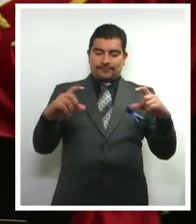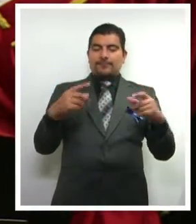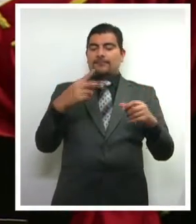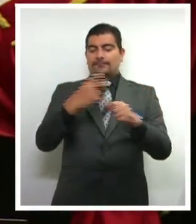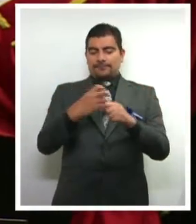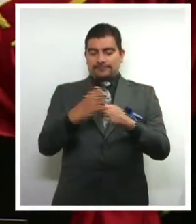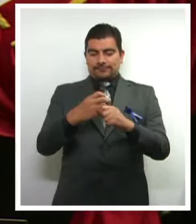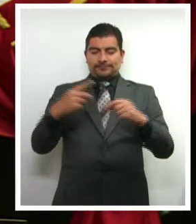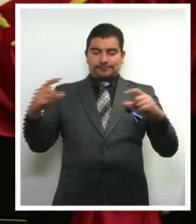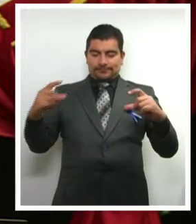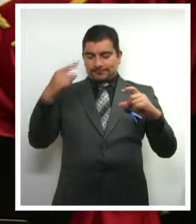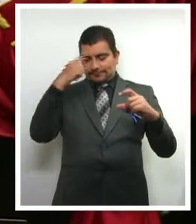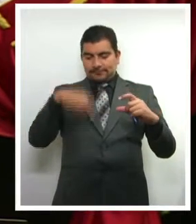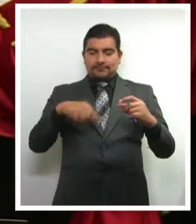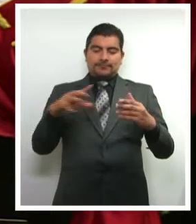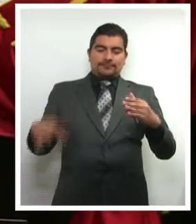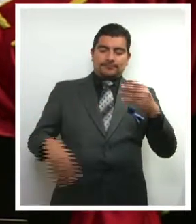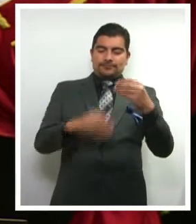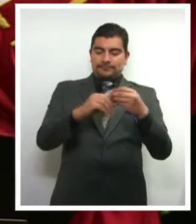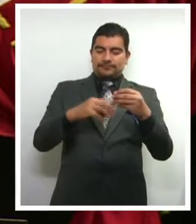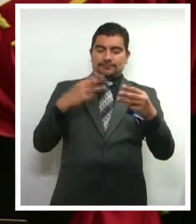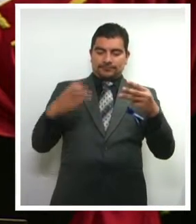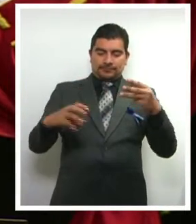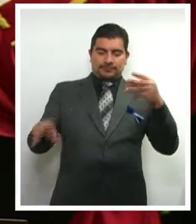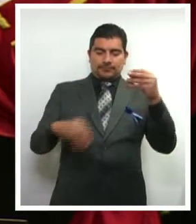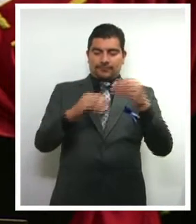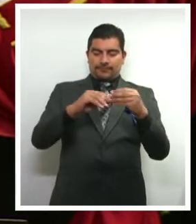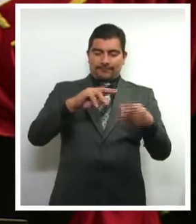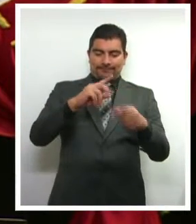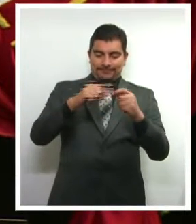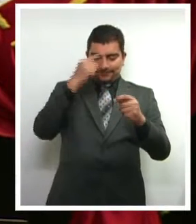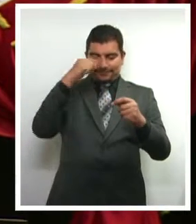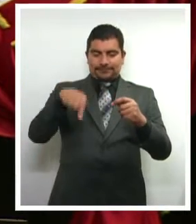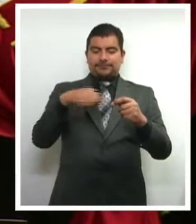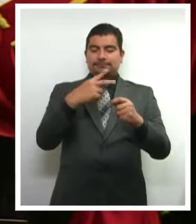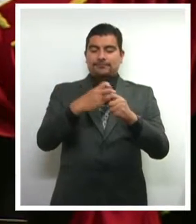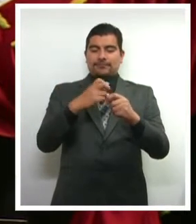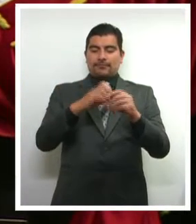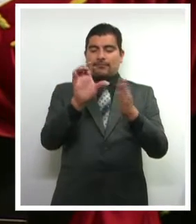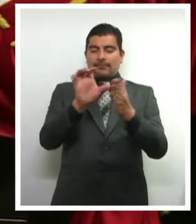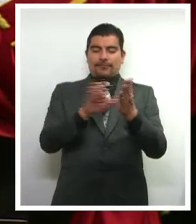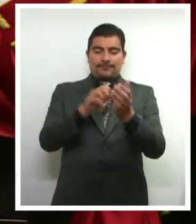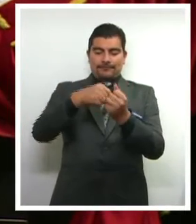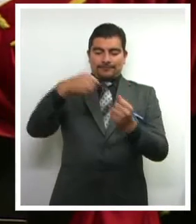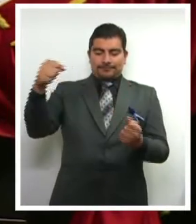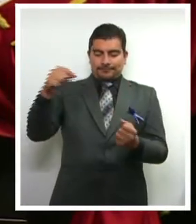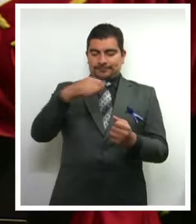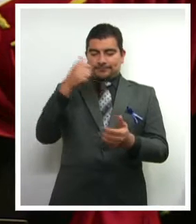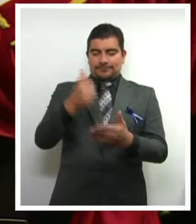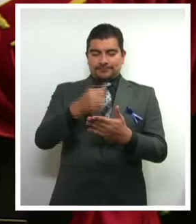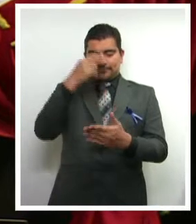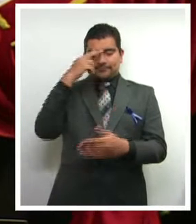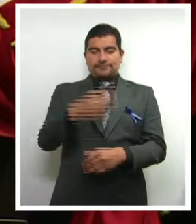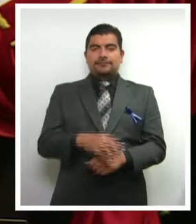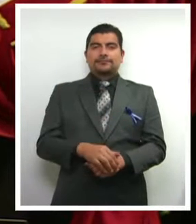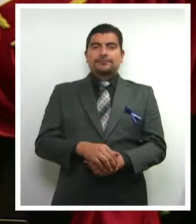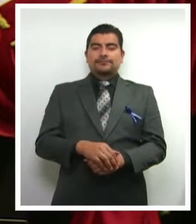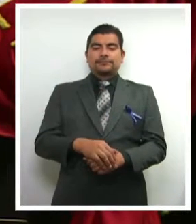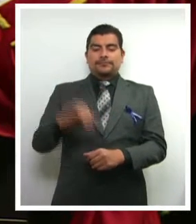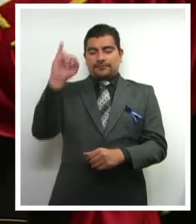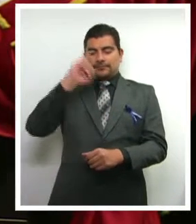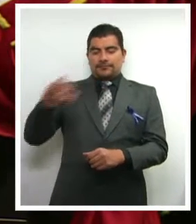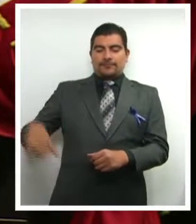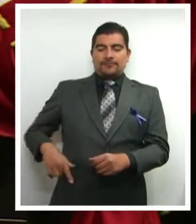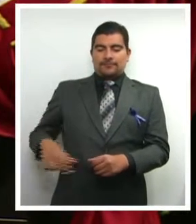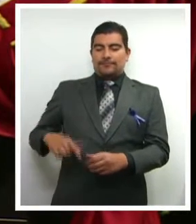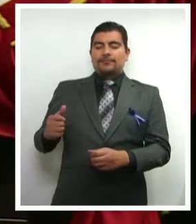se adiciona el párrafo tercero al artículo segundo del proyecto de Constitución Política de la Ciudad de México, propuesta por el jefe de